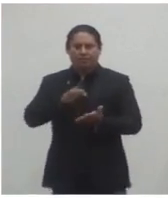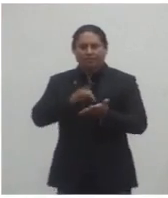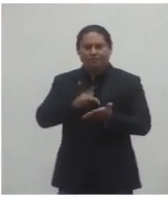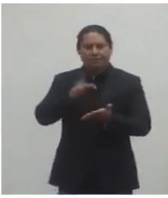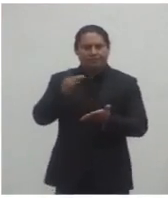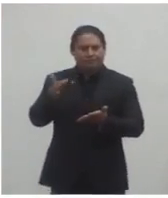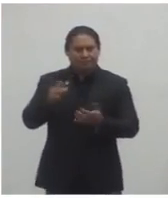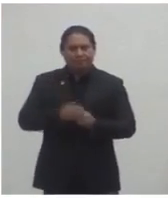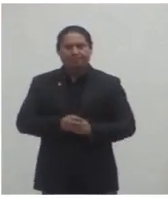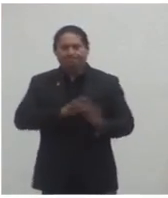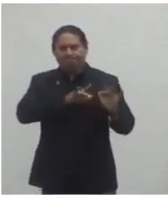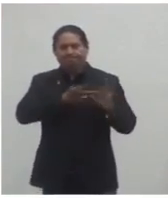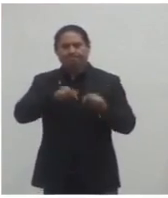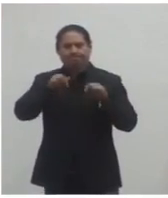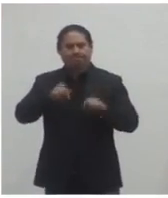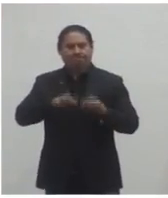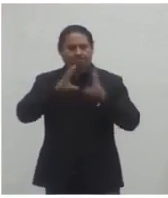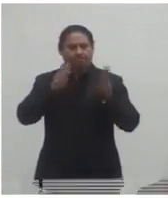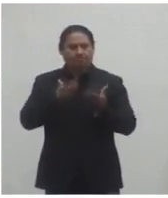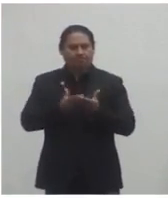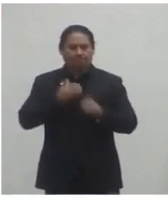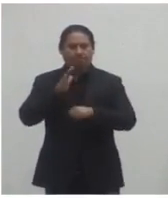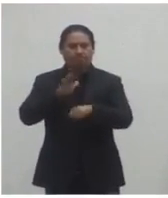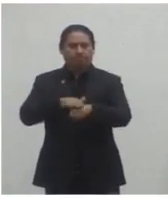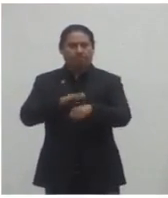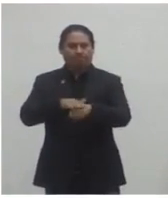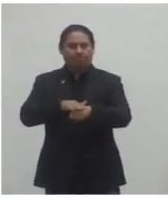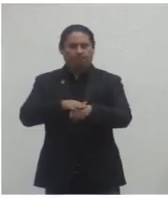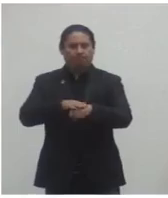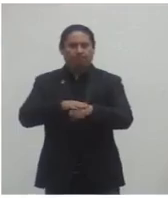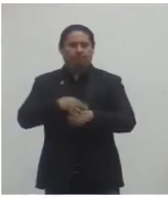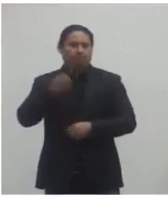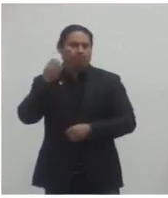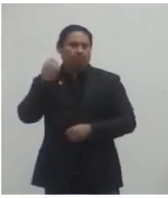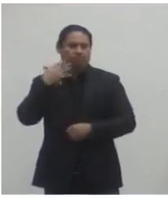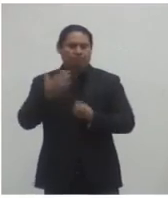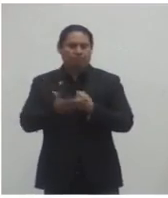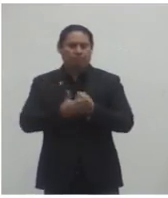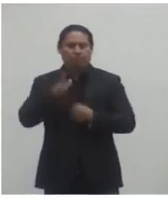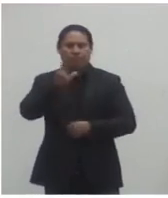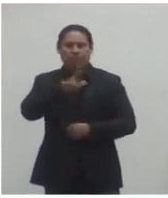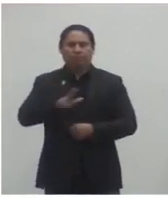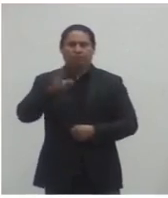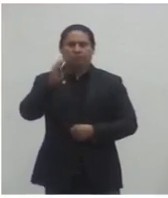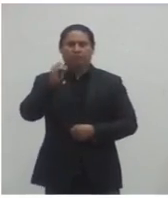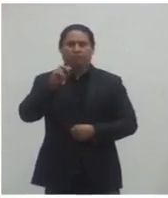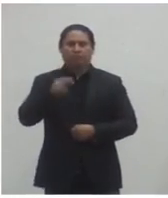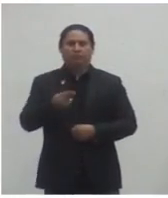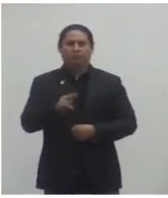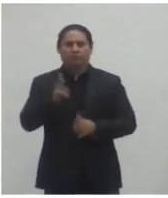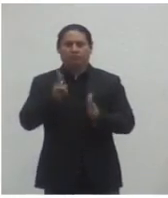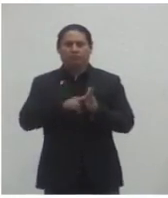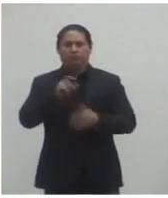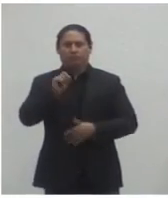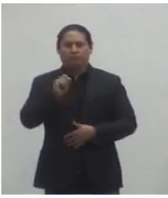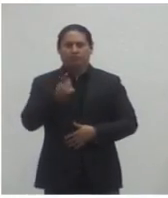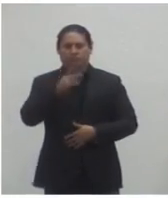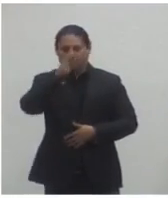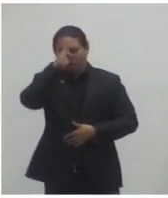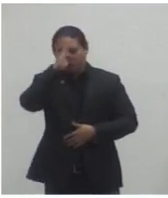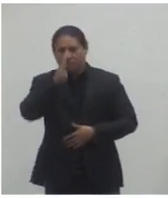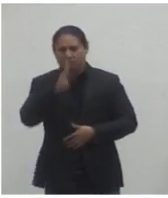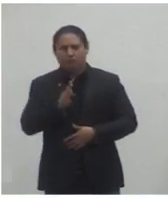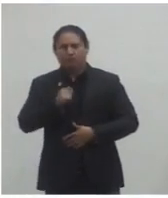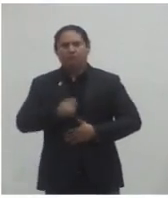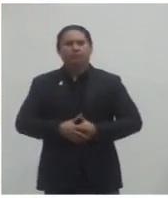Agradeciéndole su amable asistencia y convocándolos para la próxima sesión ordinaria el día martes 9 de noviembre del 2021 a las